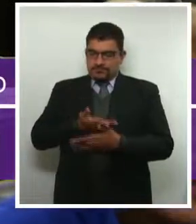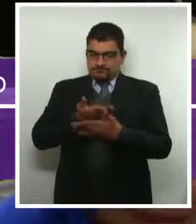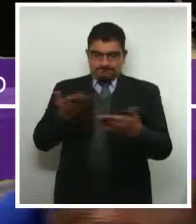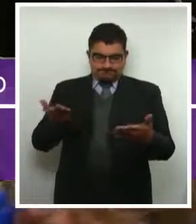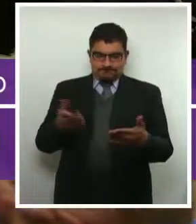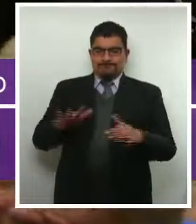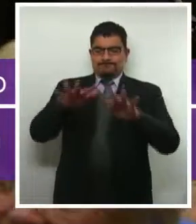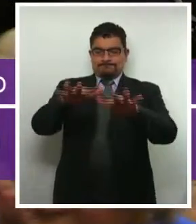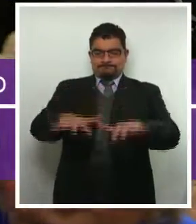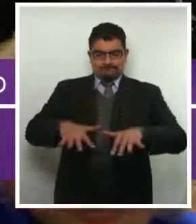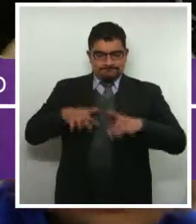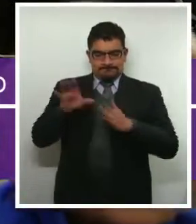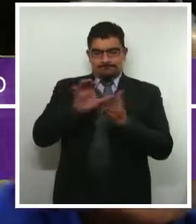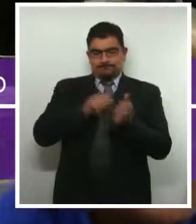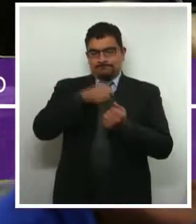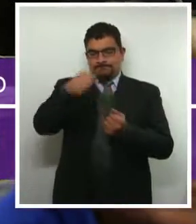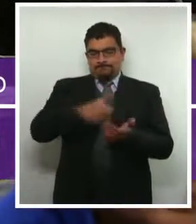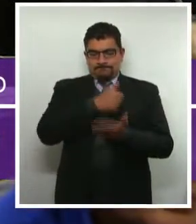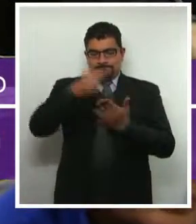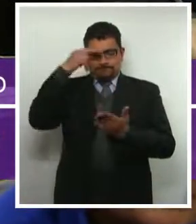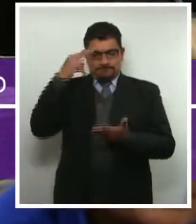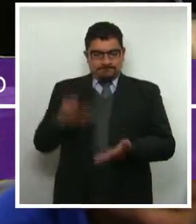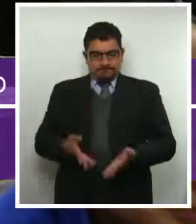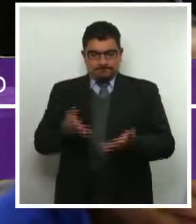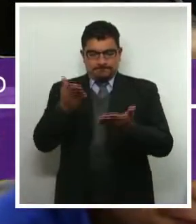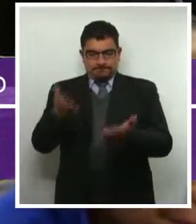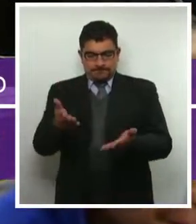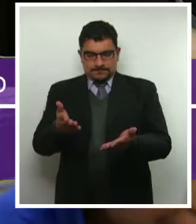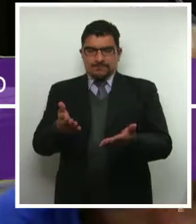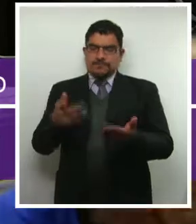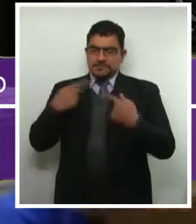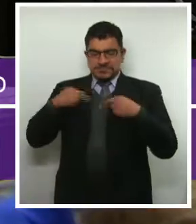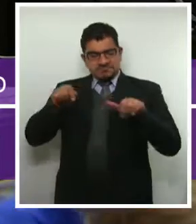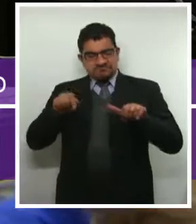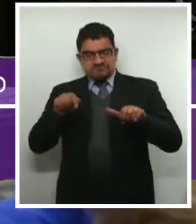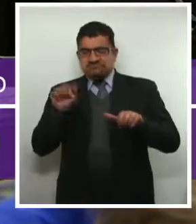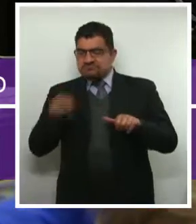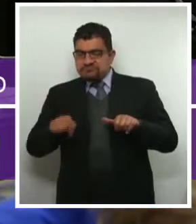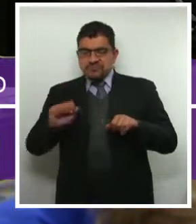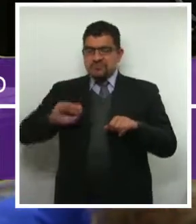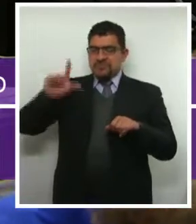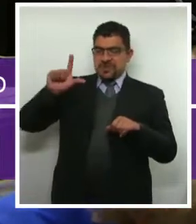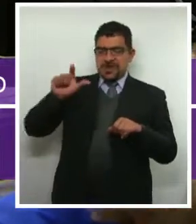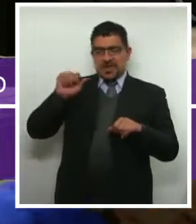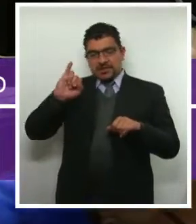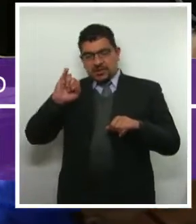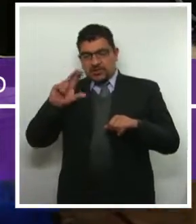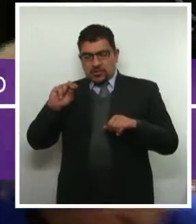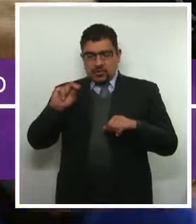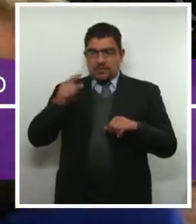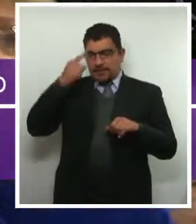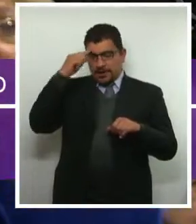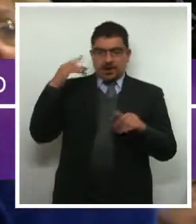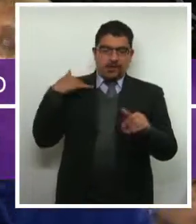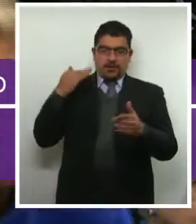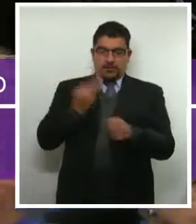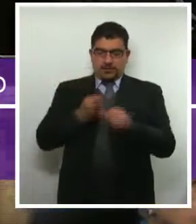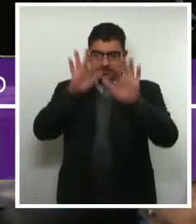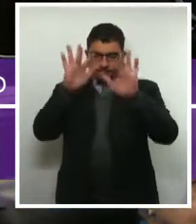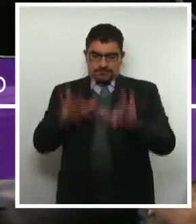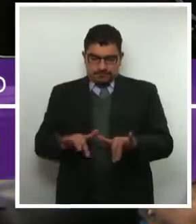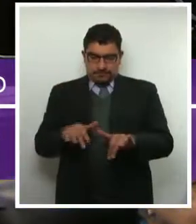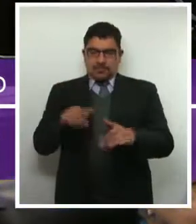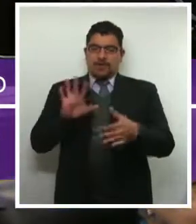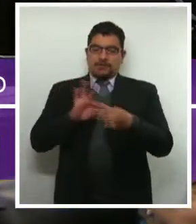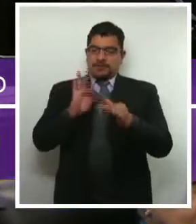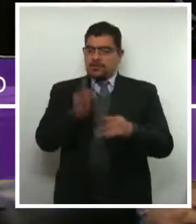esta Asamblea Constituyente de la Ciudad de México emita su voto referente al preámbulo. Referente a